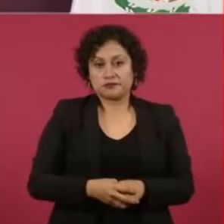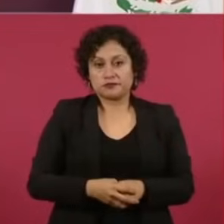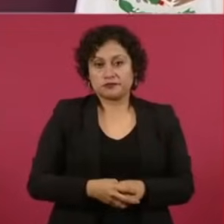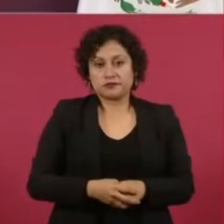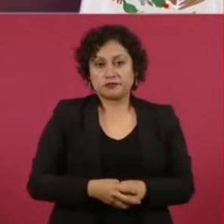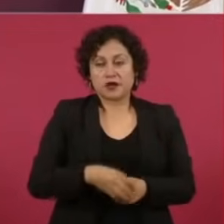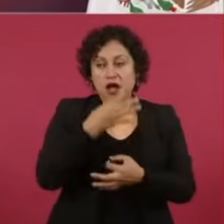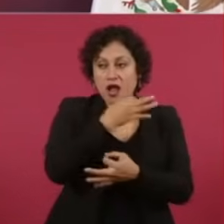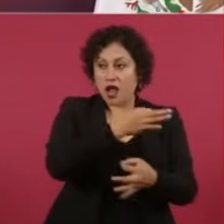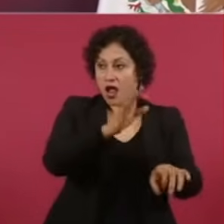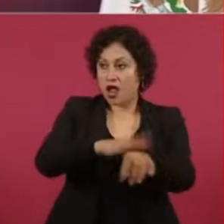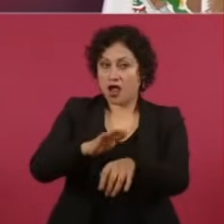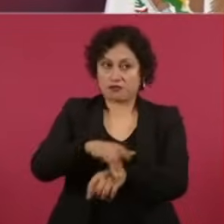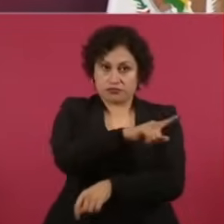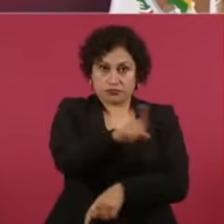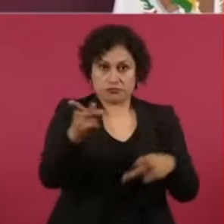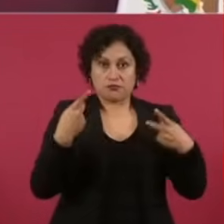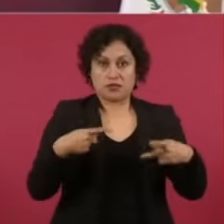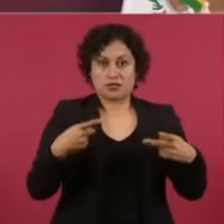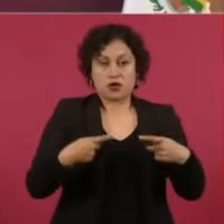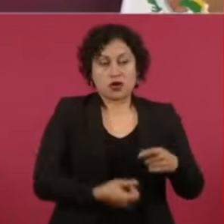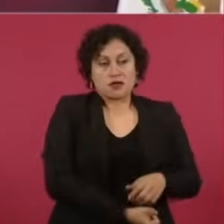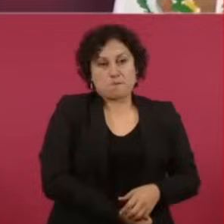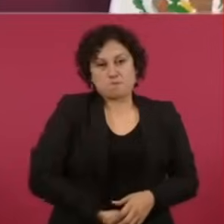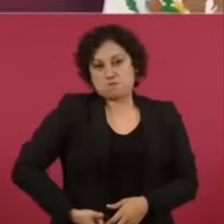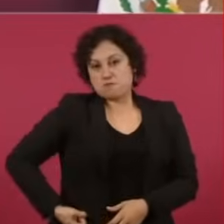el cinturón, que el pueblo se apretara el cinturón.